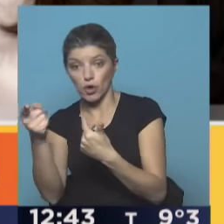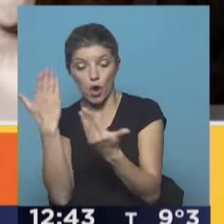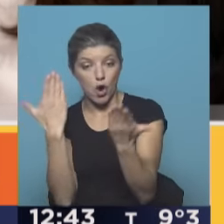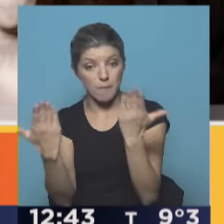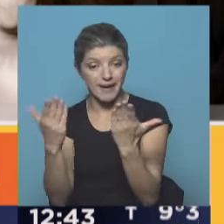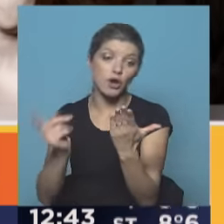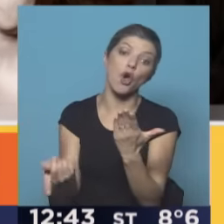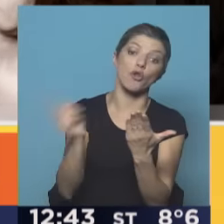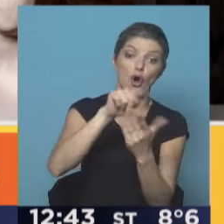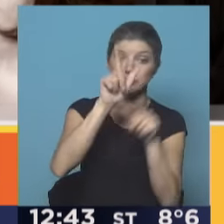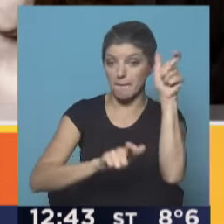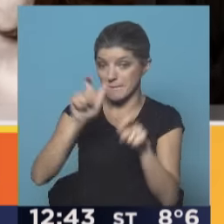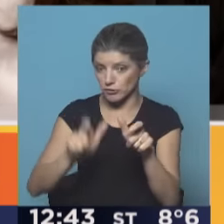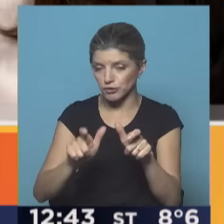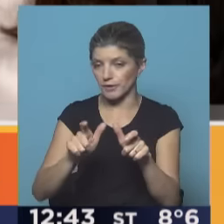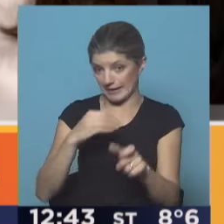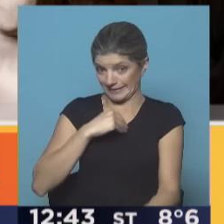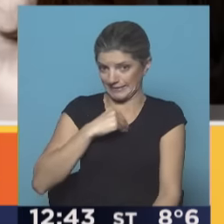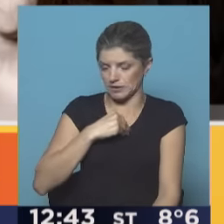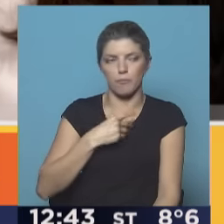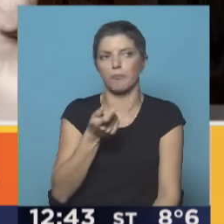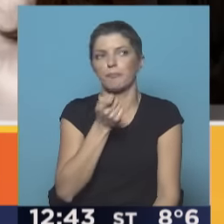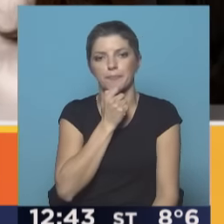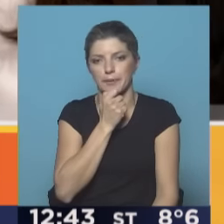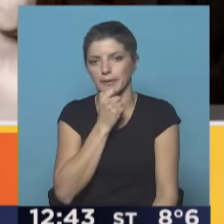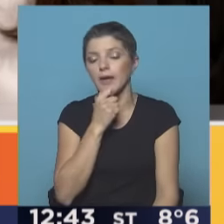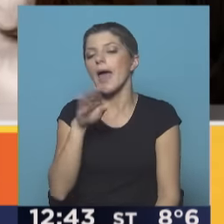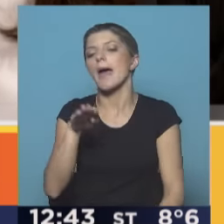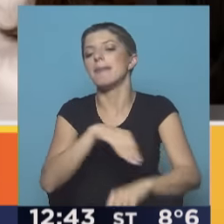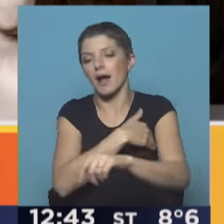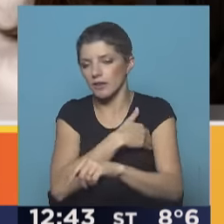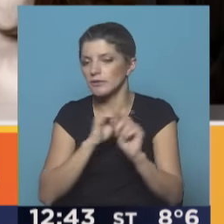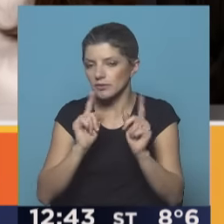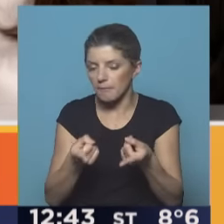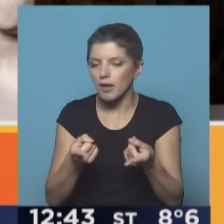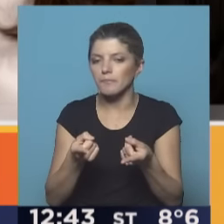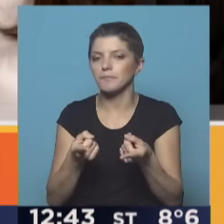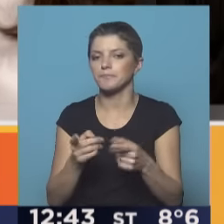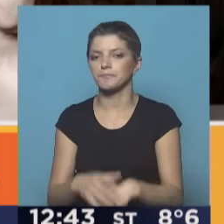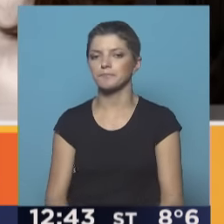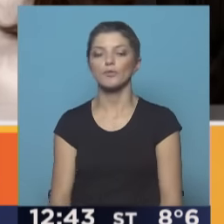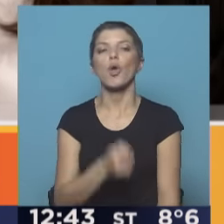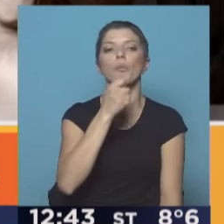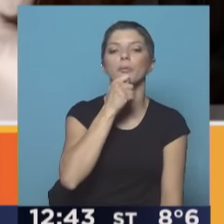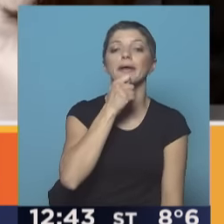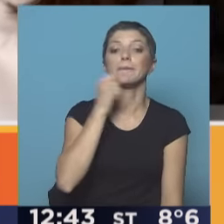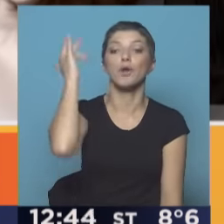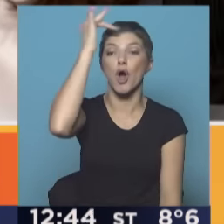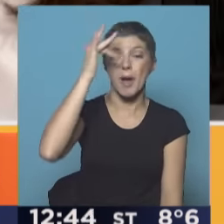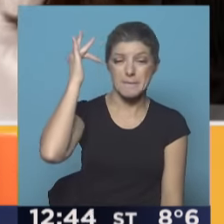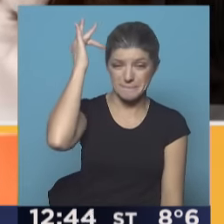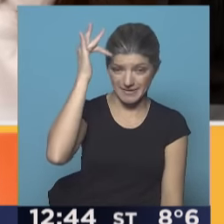otras figuras así cristianas más bien evangelistas eh eh el pastor